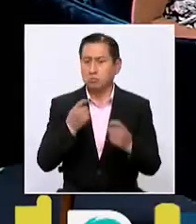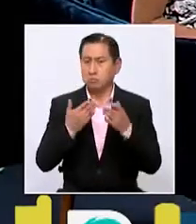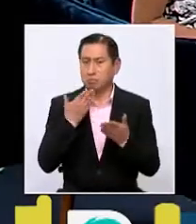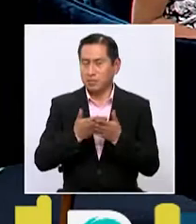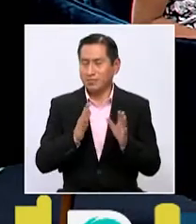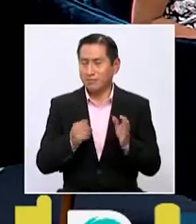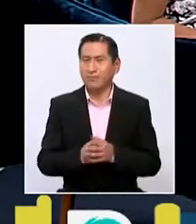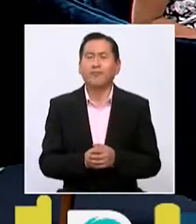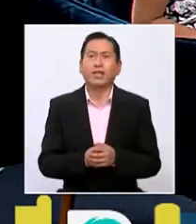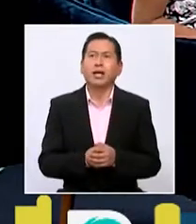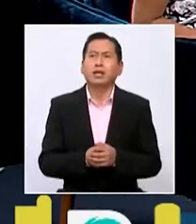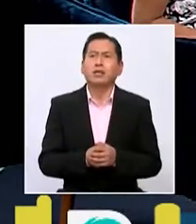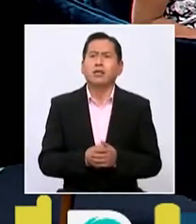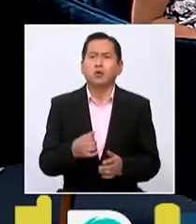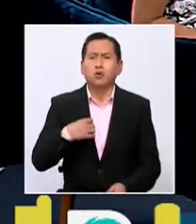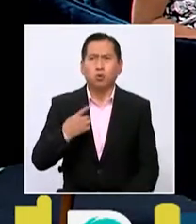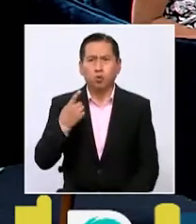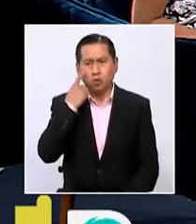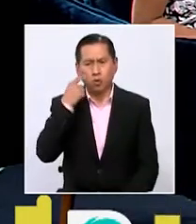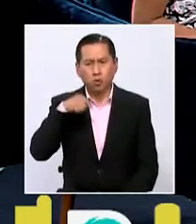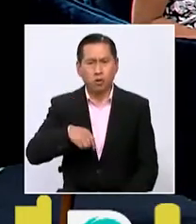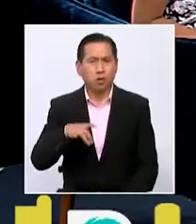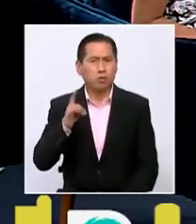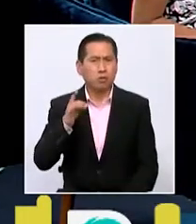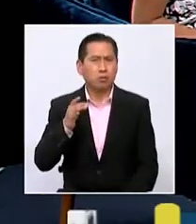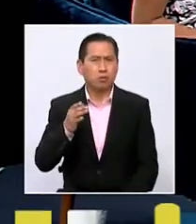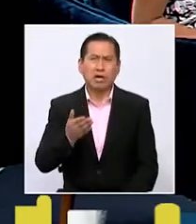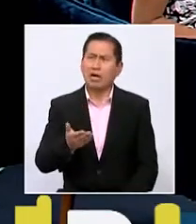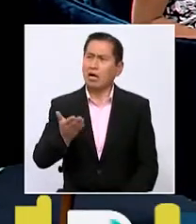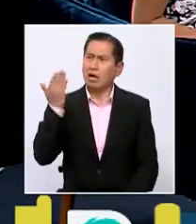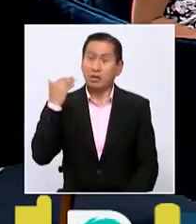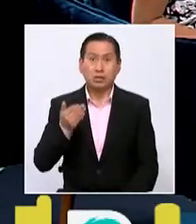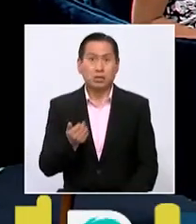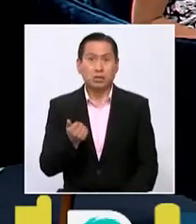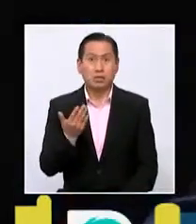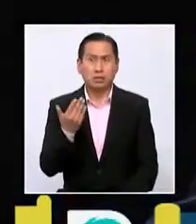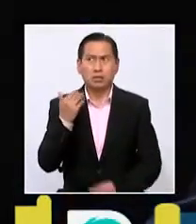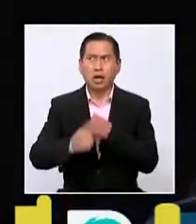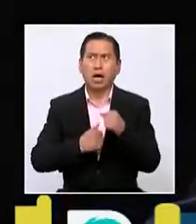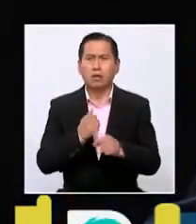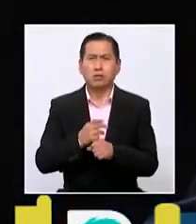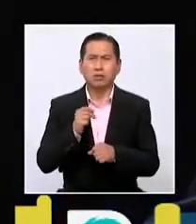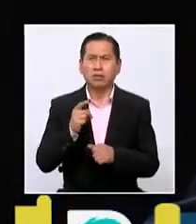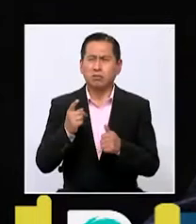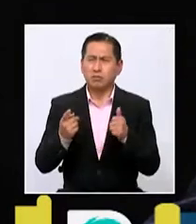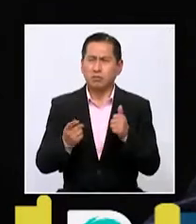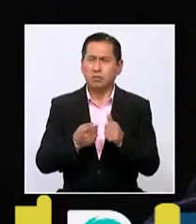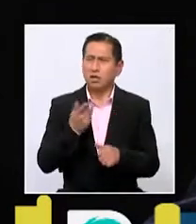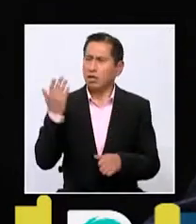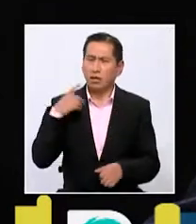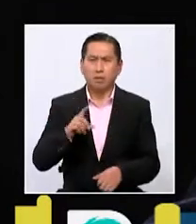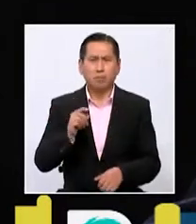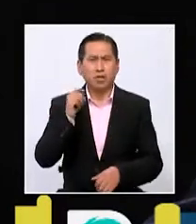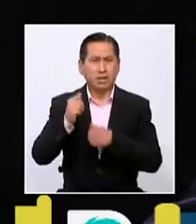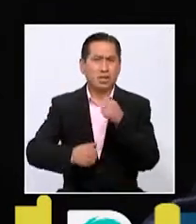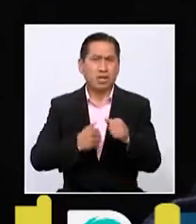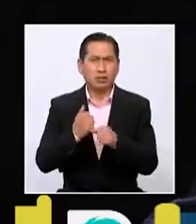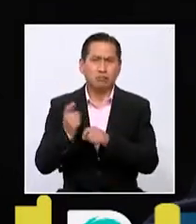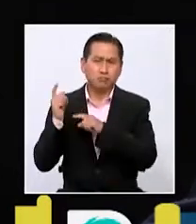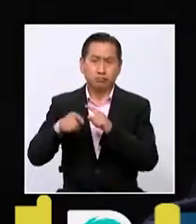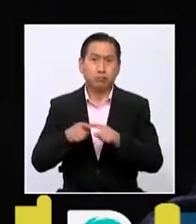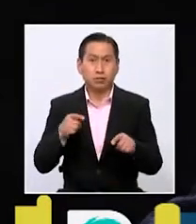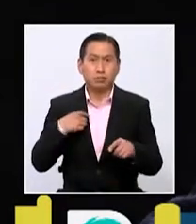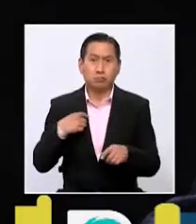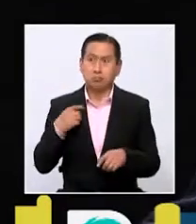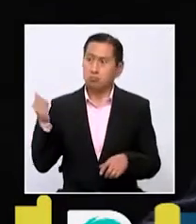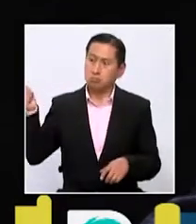Mira, yo conocí Bolivia hace 15 años o más. No, la primera vez que vine fue hace 20 años. Pero fue un